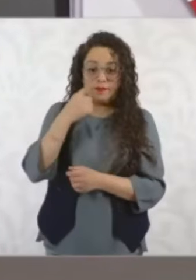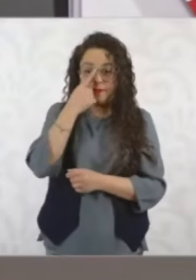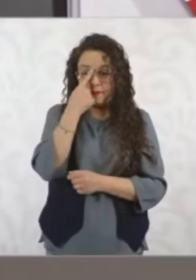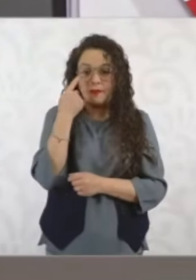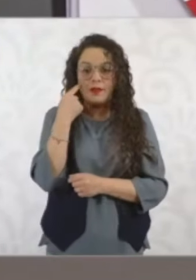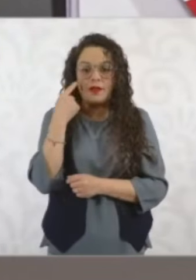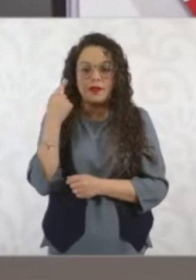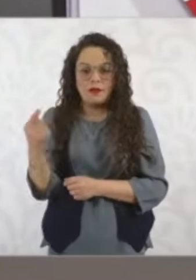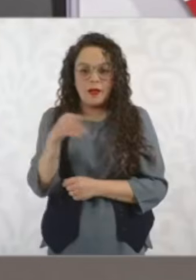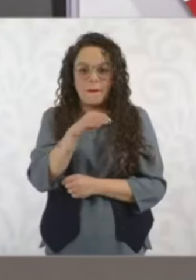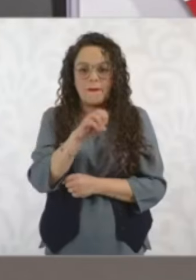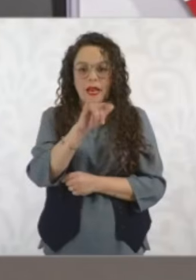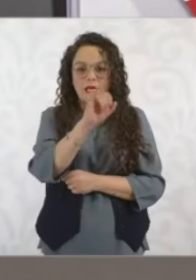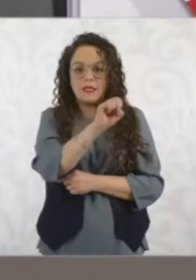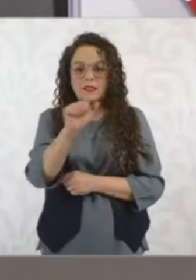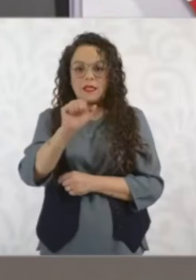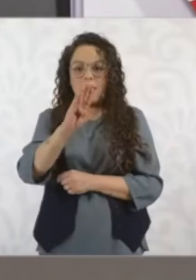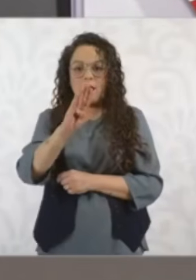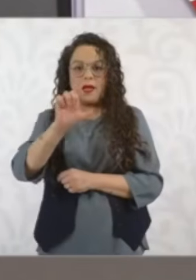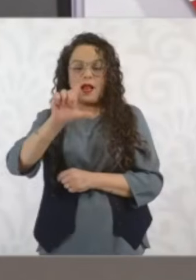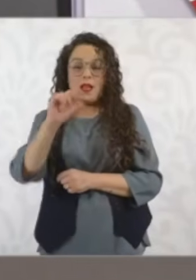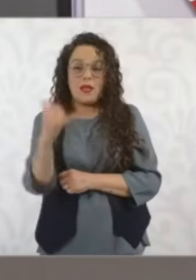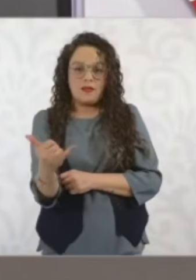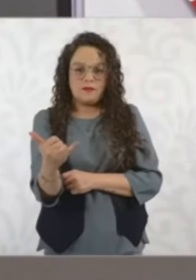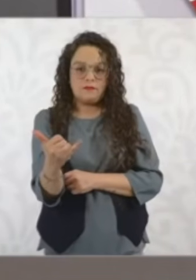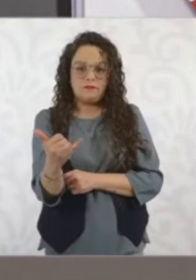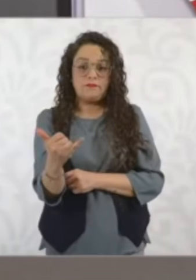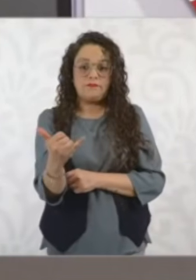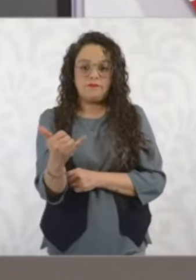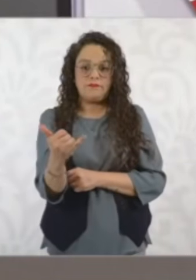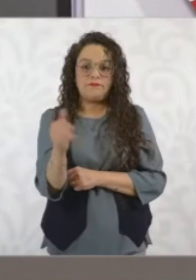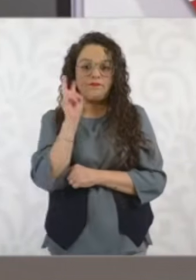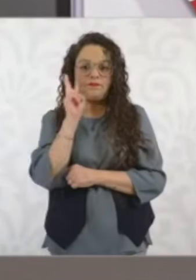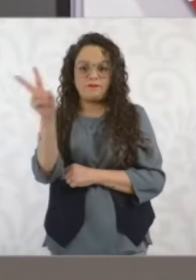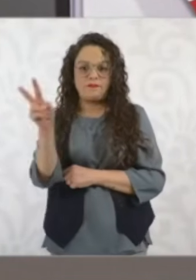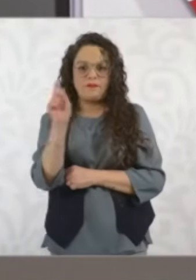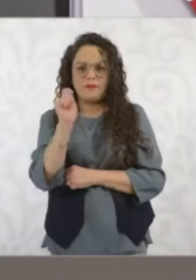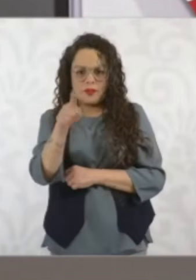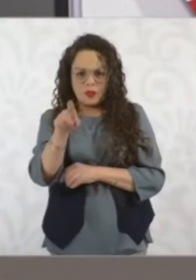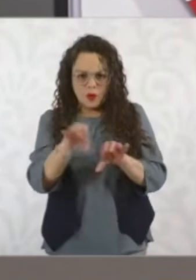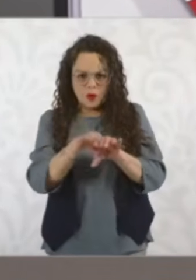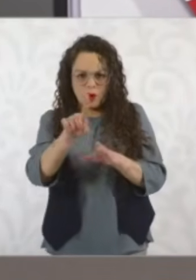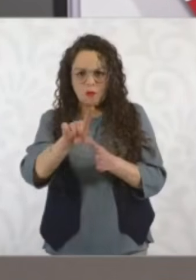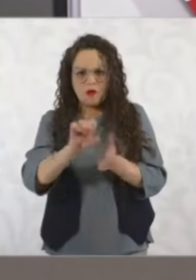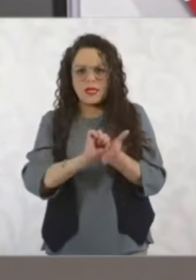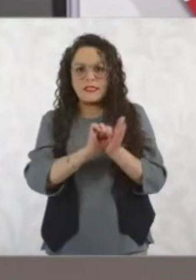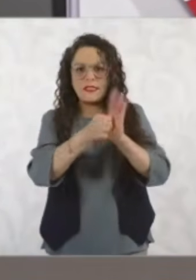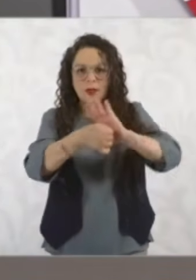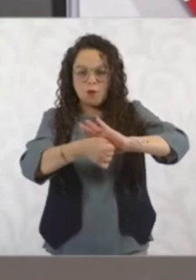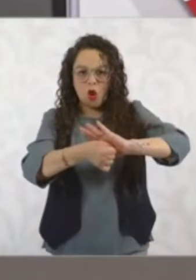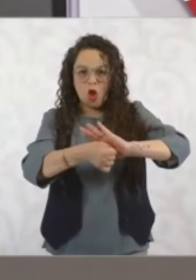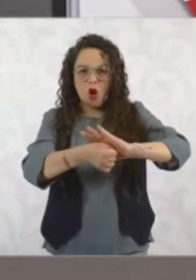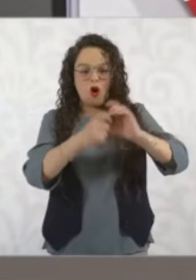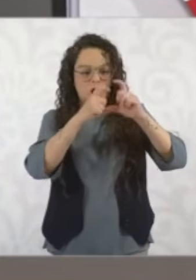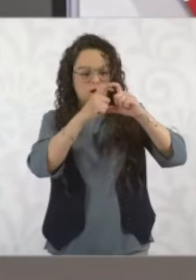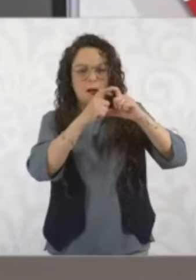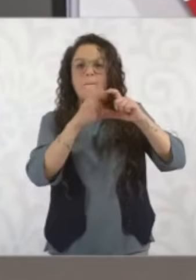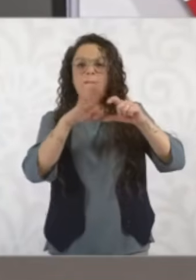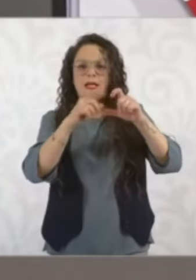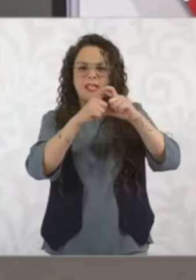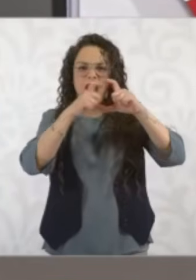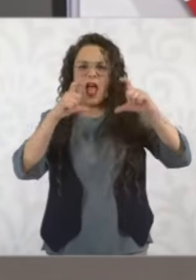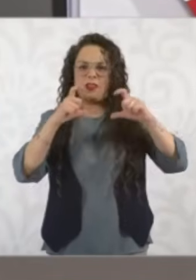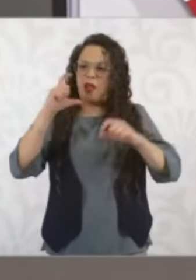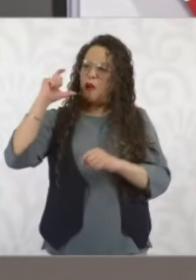su, digamos, ahí podemos ver ese símbolo es un poco mayor, más grande,